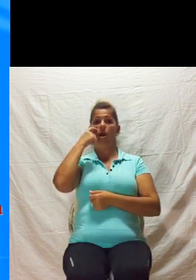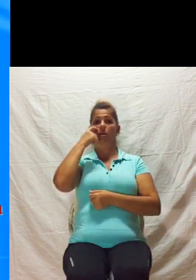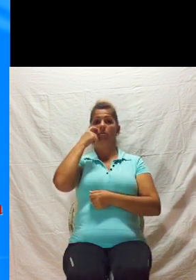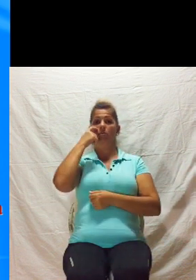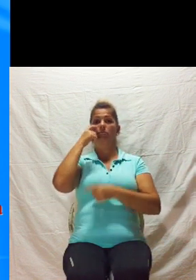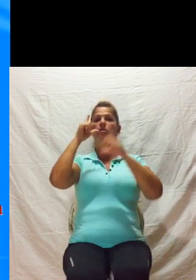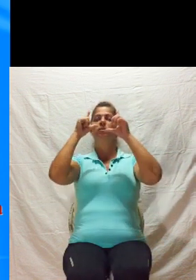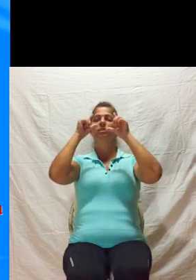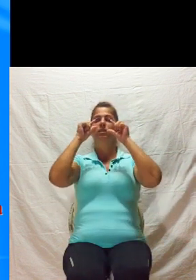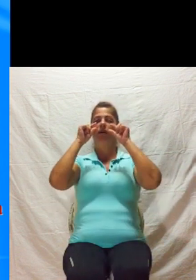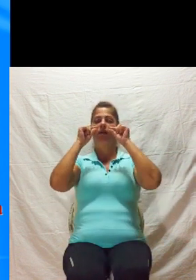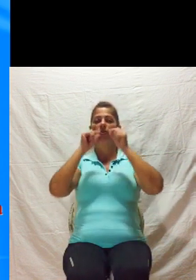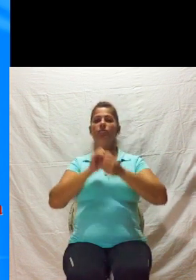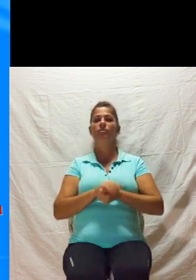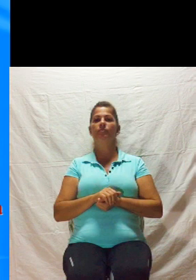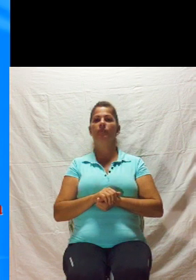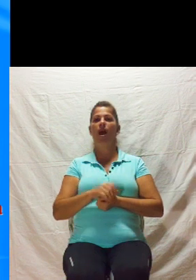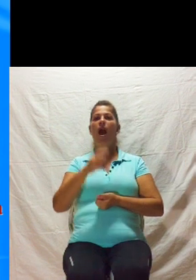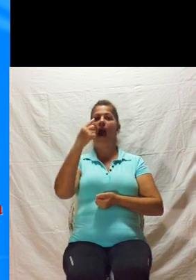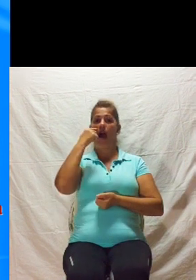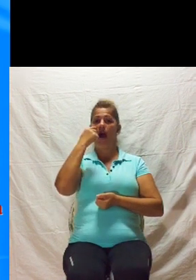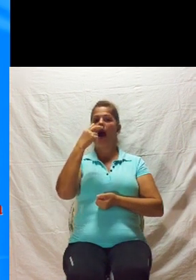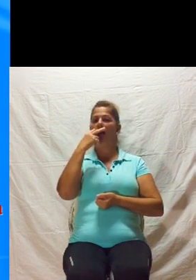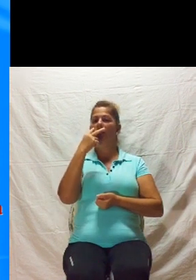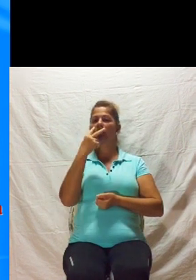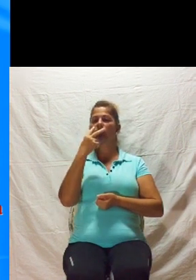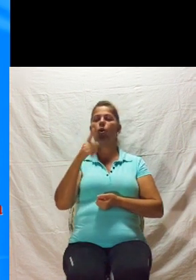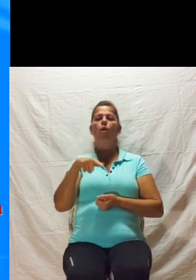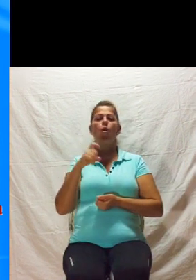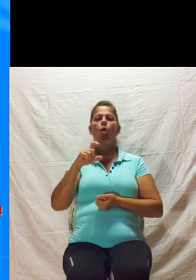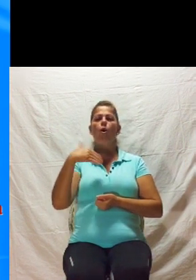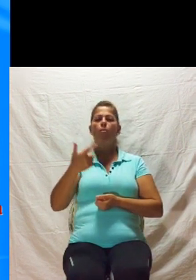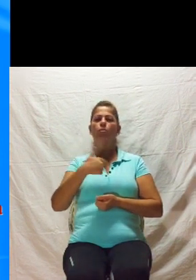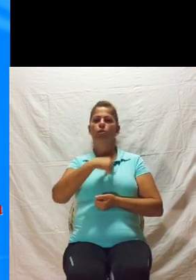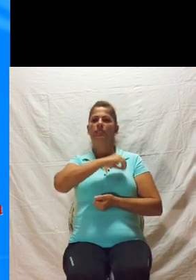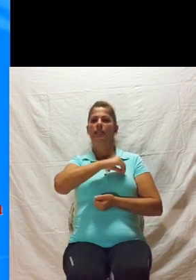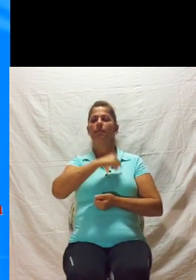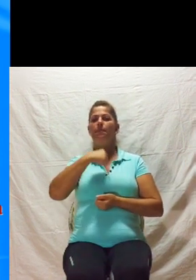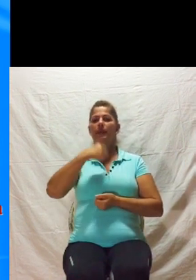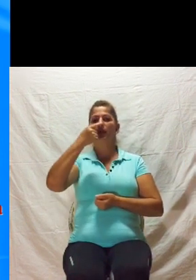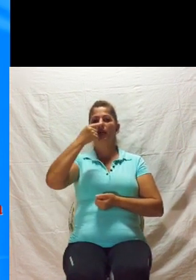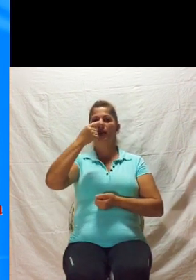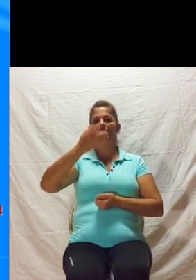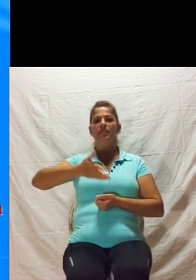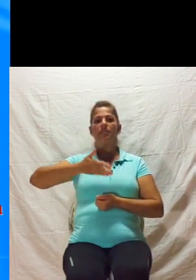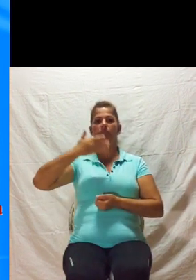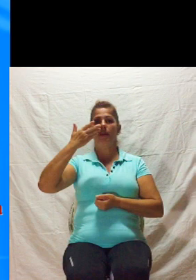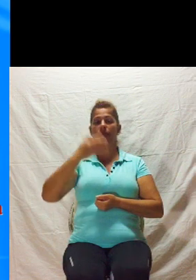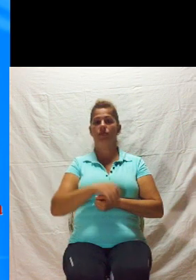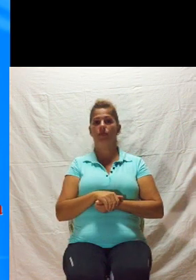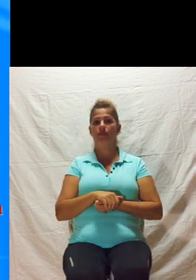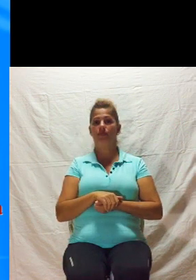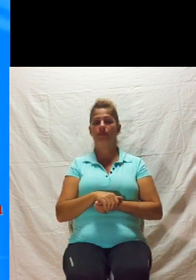Acostado, boca arriba y con los ojos cerrados, atiendo a la sensación de mi